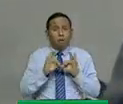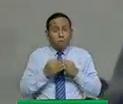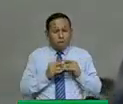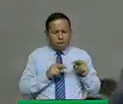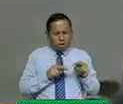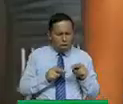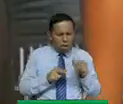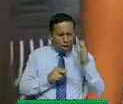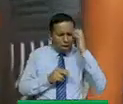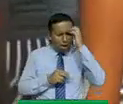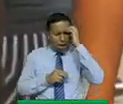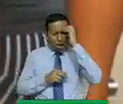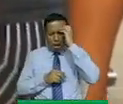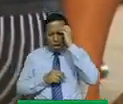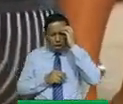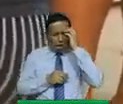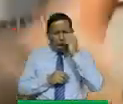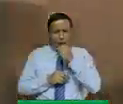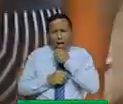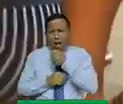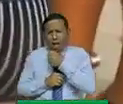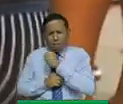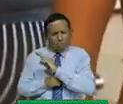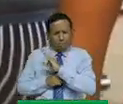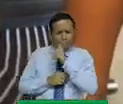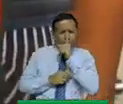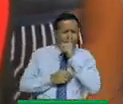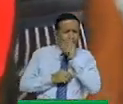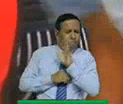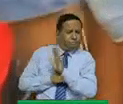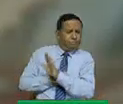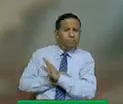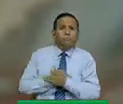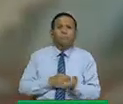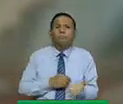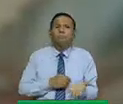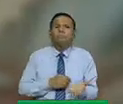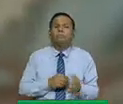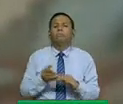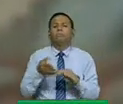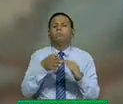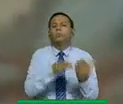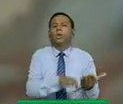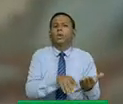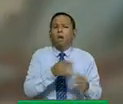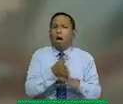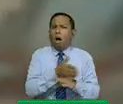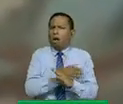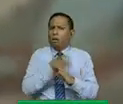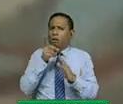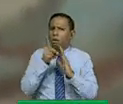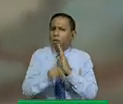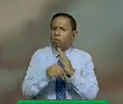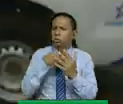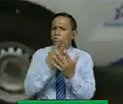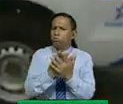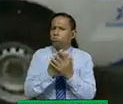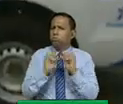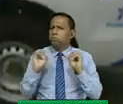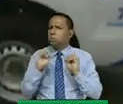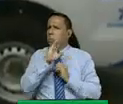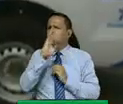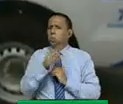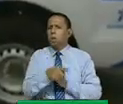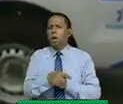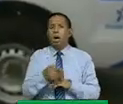acontecido, prefirieron no dar declaraciones. Solo se conoció que la fallecida no registraba antecedentes penales, según el registro